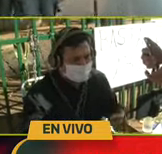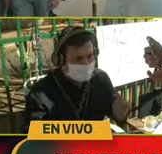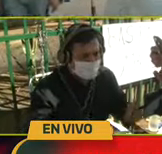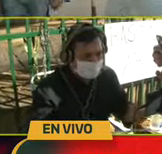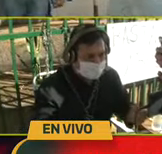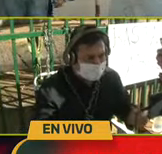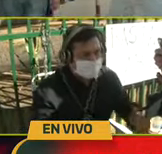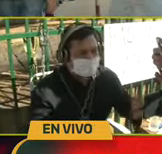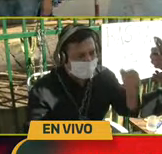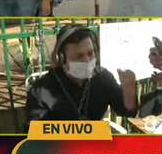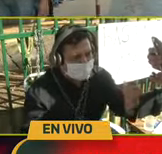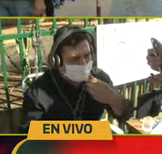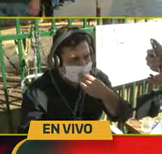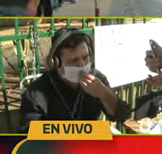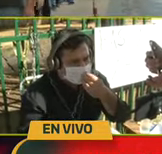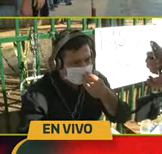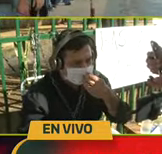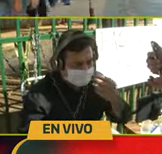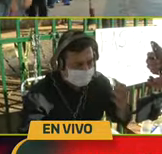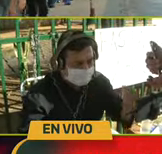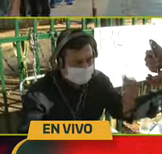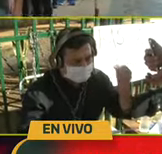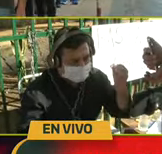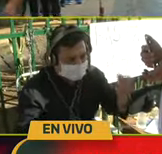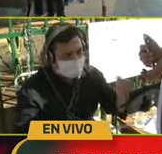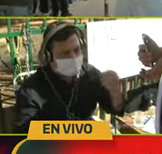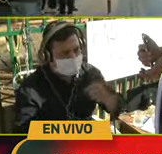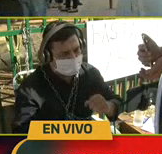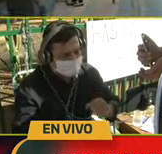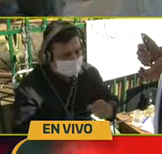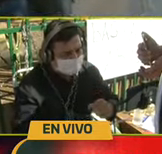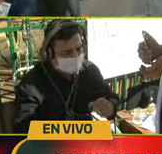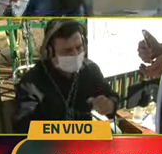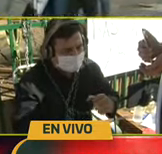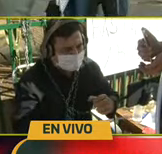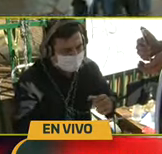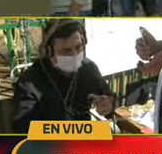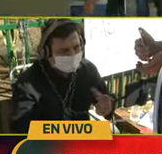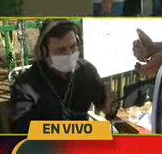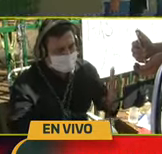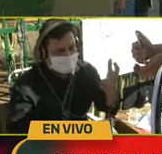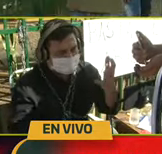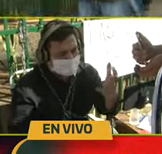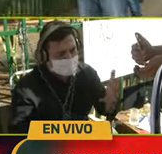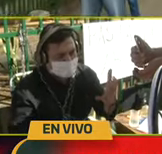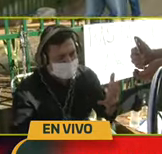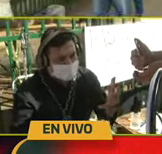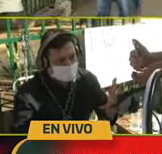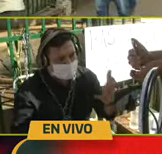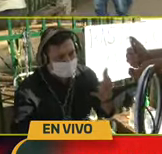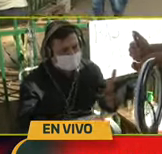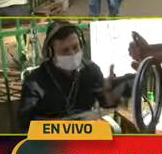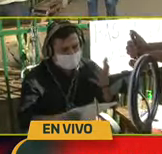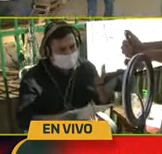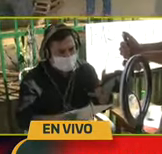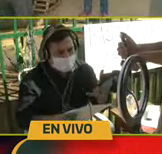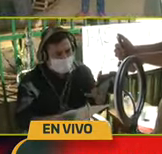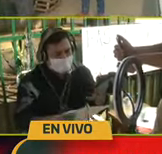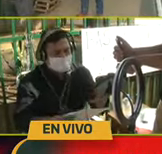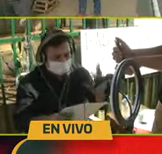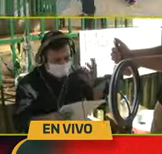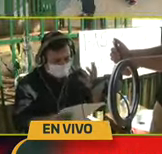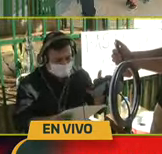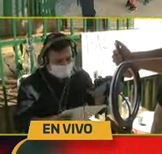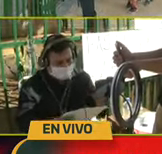ejemplo, factura alrededor de 920 millones de dólares y el promedio de facturación es de